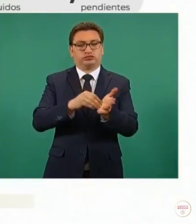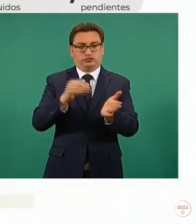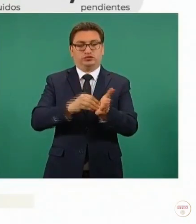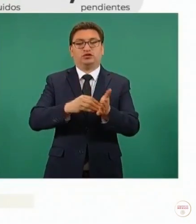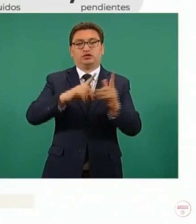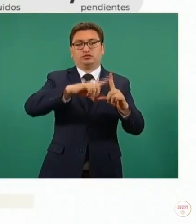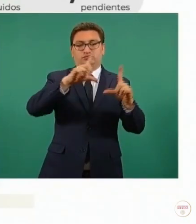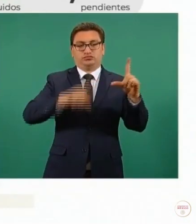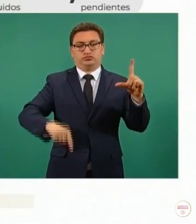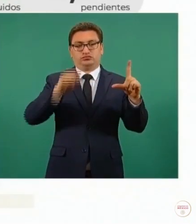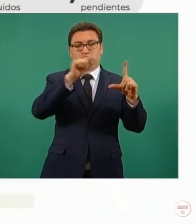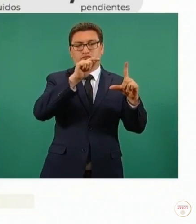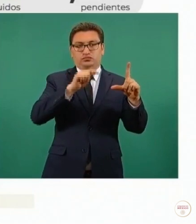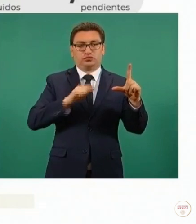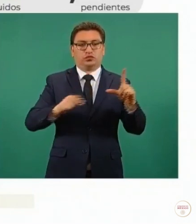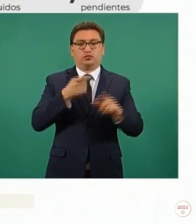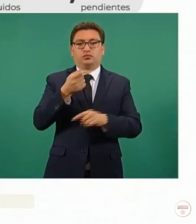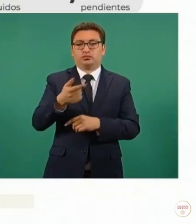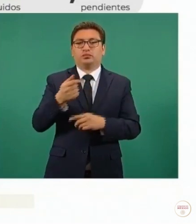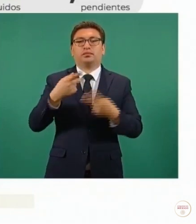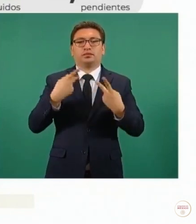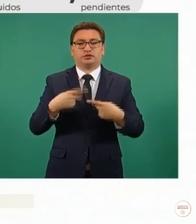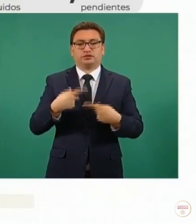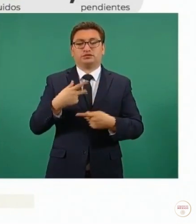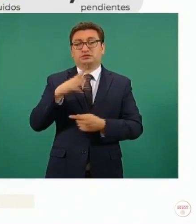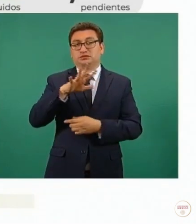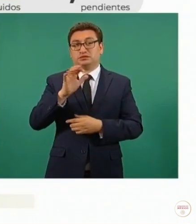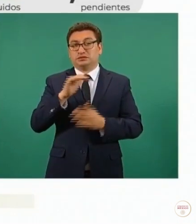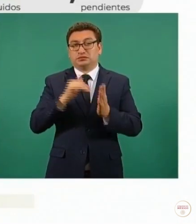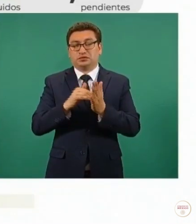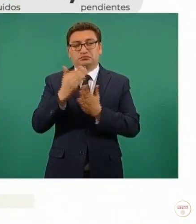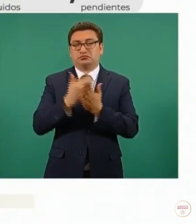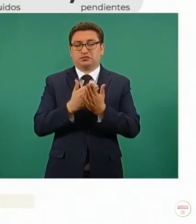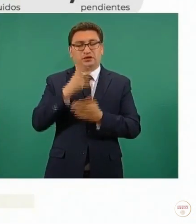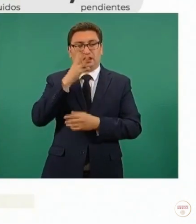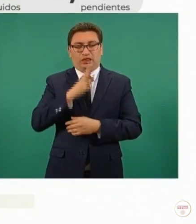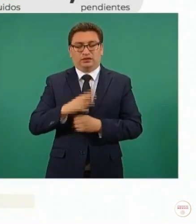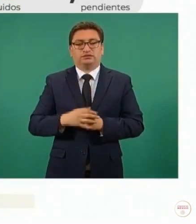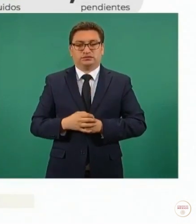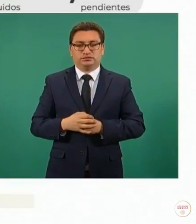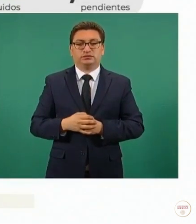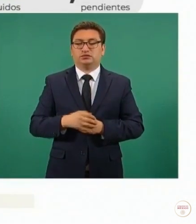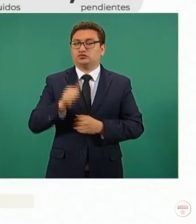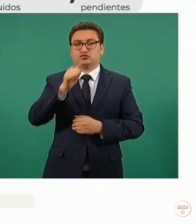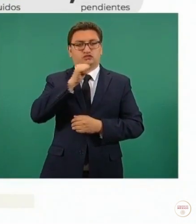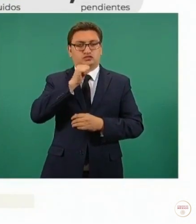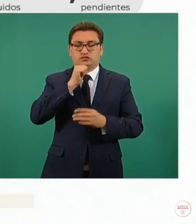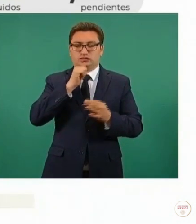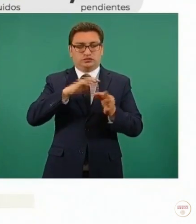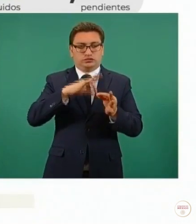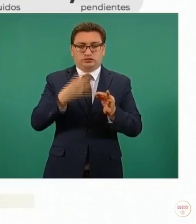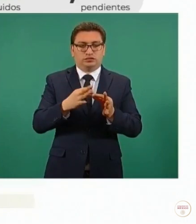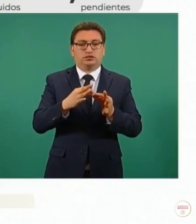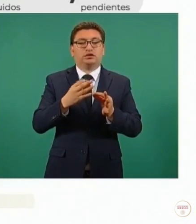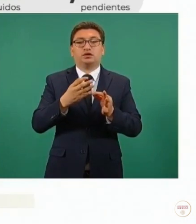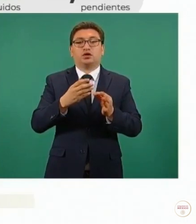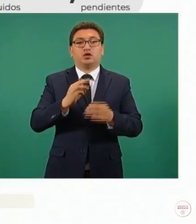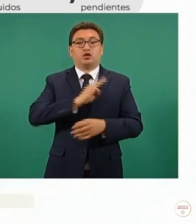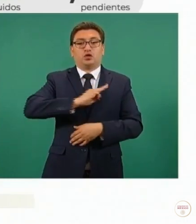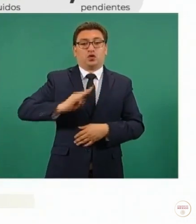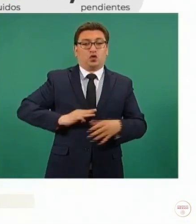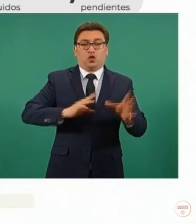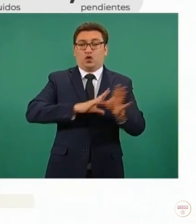es limitada, son menos de 500,000 personas o casi 500,000 personas. No hemos concluido todavía ningún